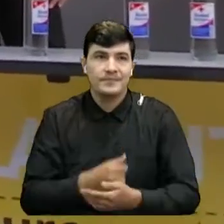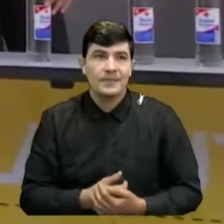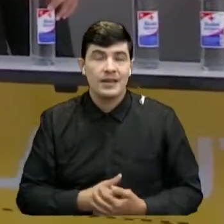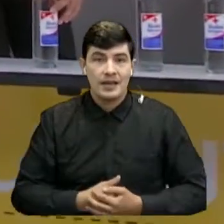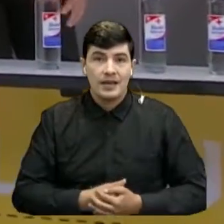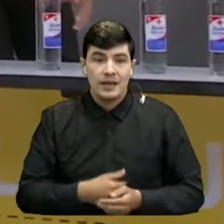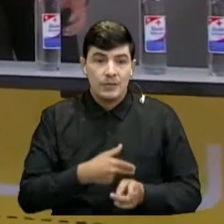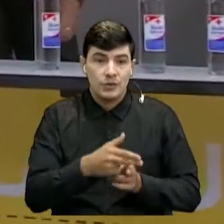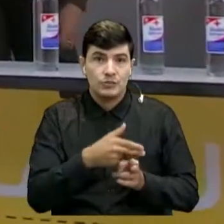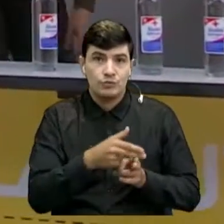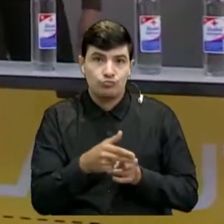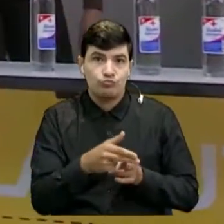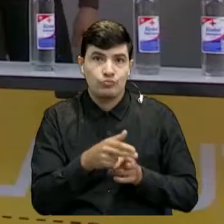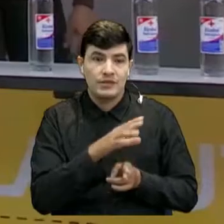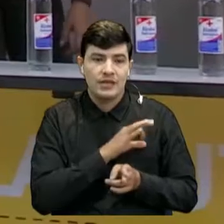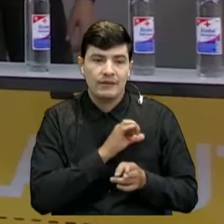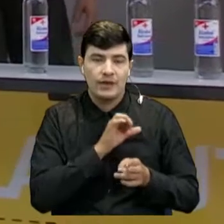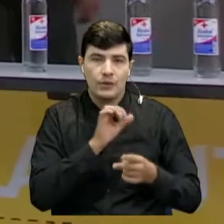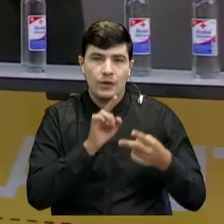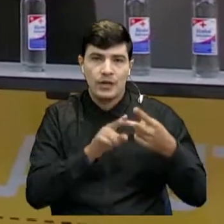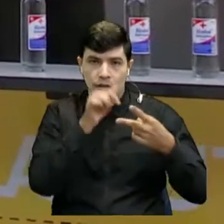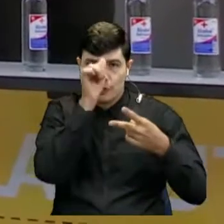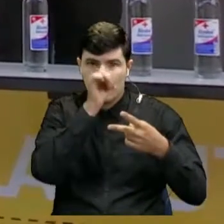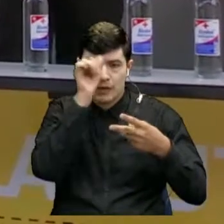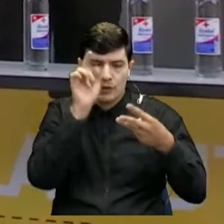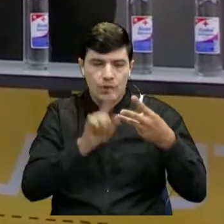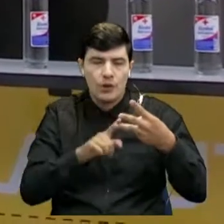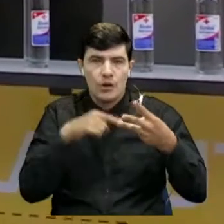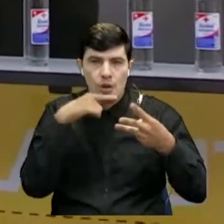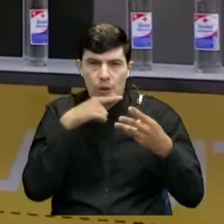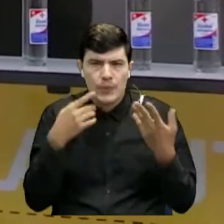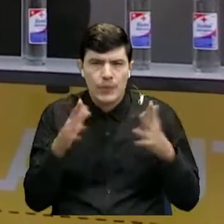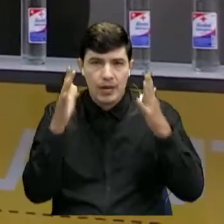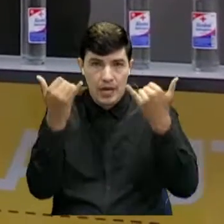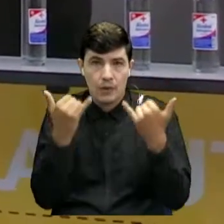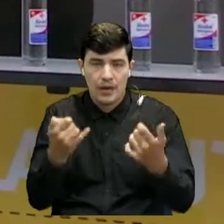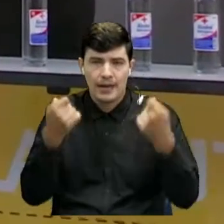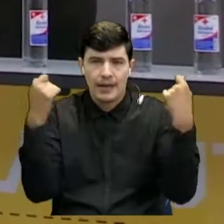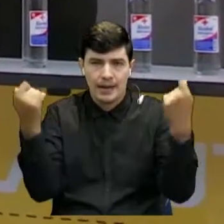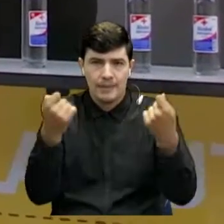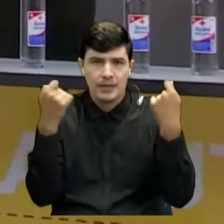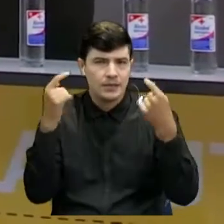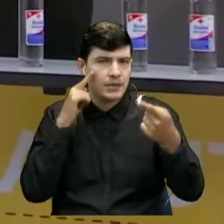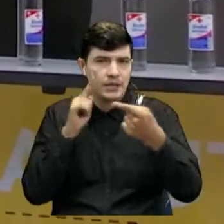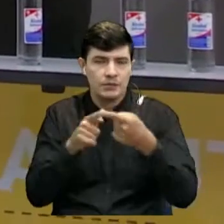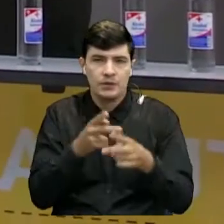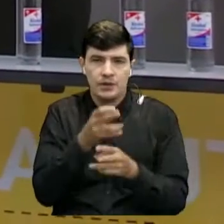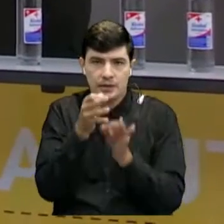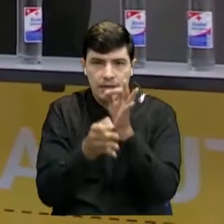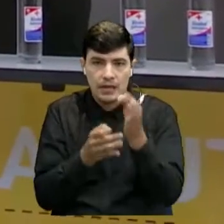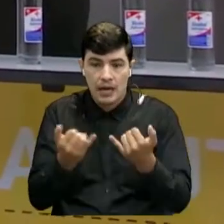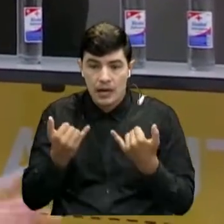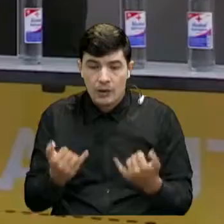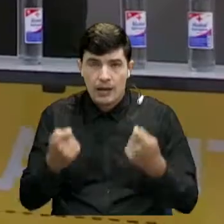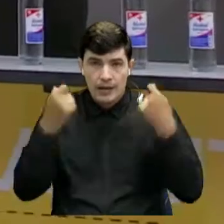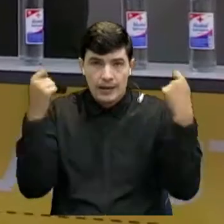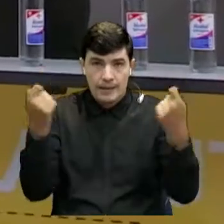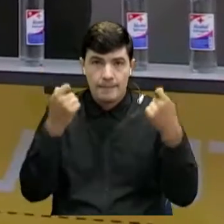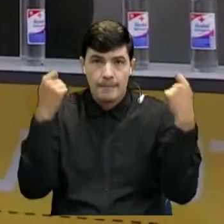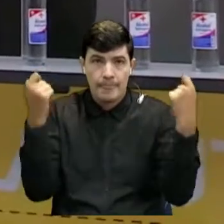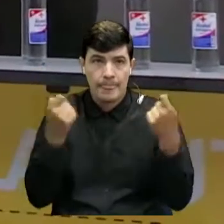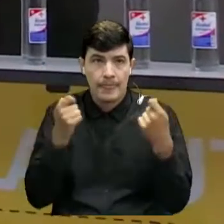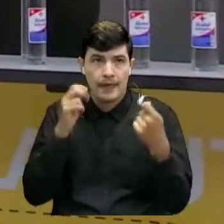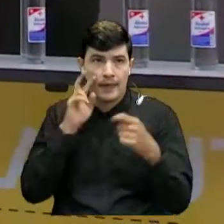puente, hemos querido desarrollar una campaña y un dispositivo en clave de prevención. Tenemos una campaña que se ha denominado